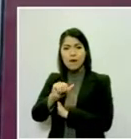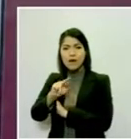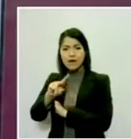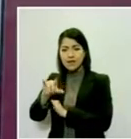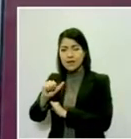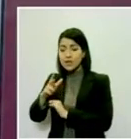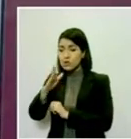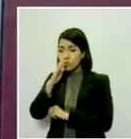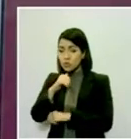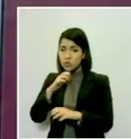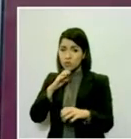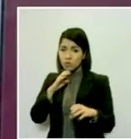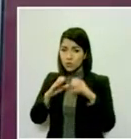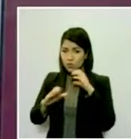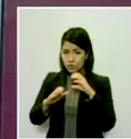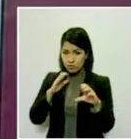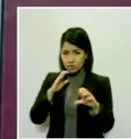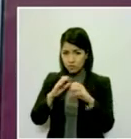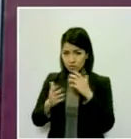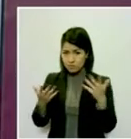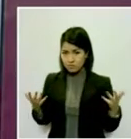permitían la comunicación